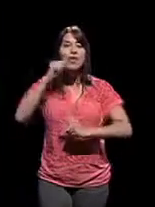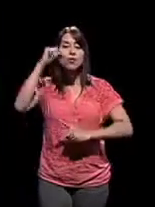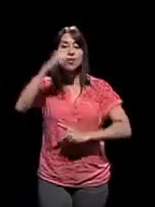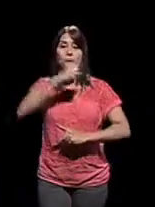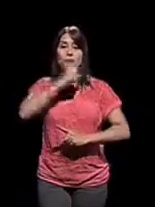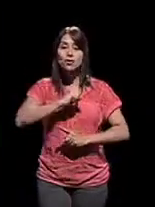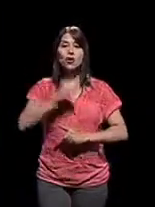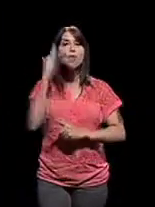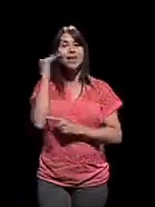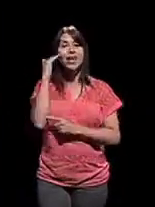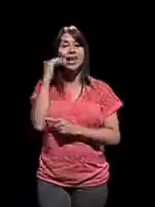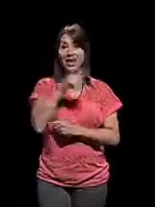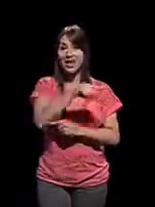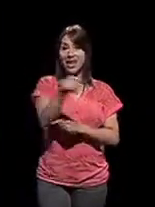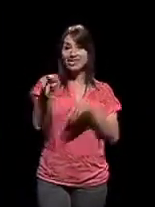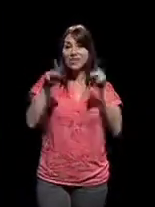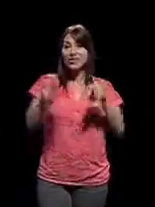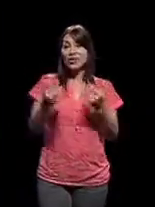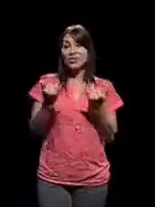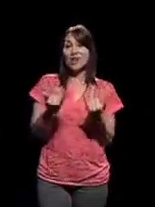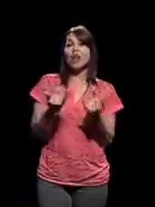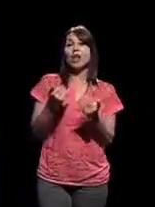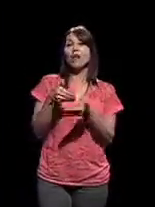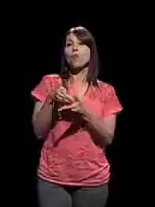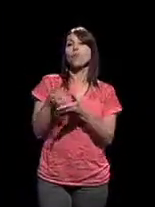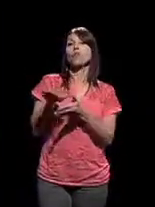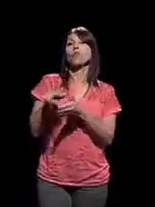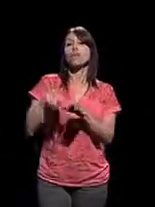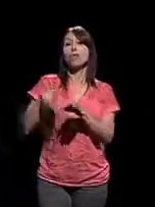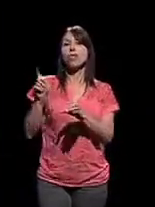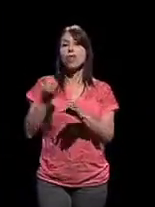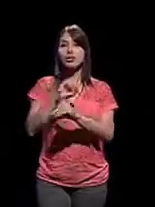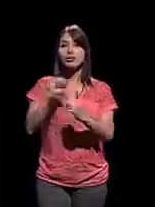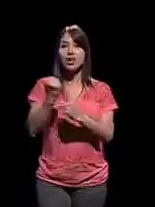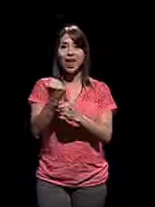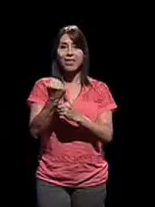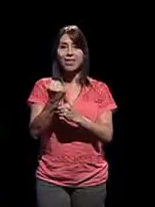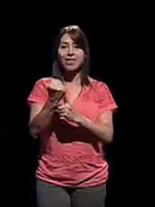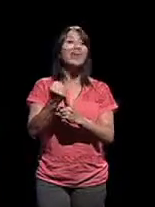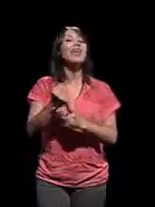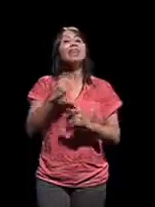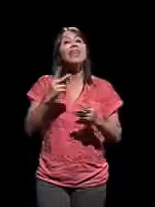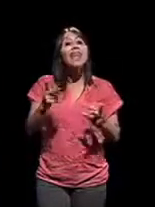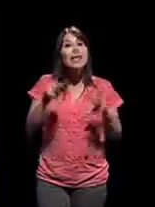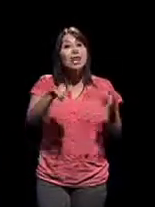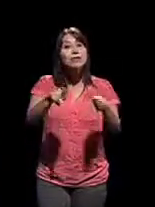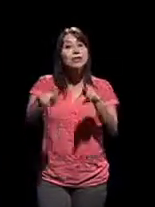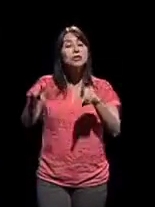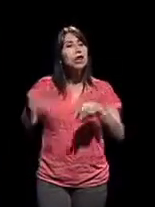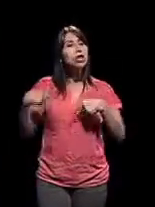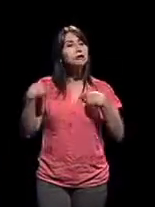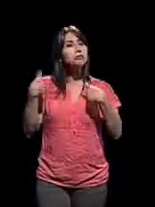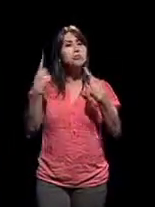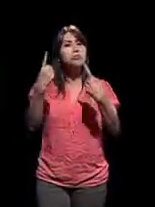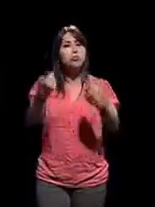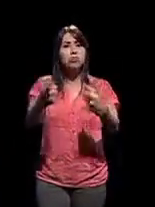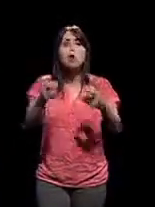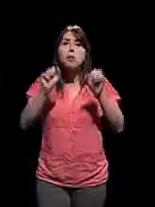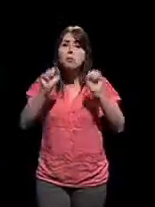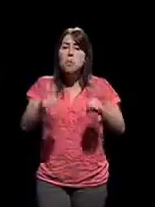son de las poblaciones más excluidas en este momento en la sociedad, que permita un desarrollo a lo largo de la vida de las personas, tanto en el